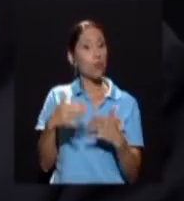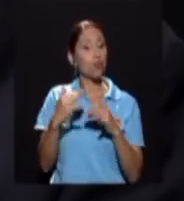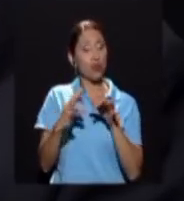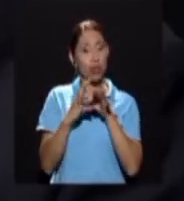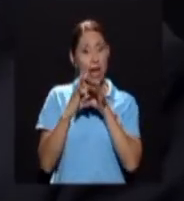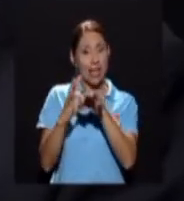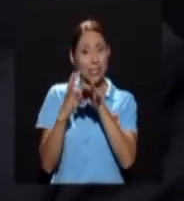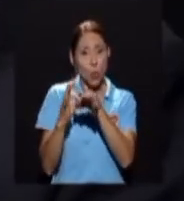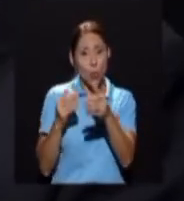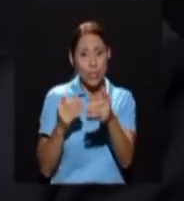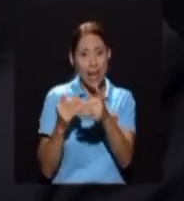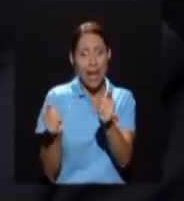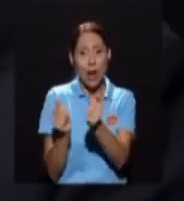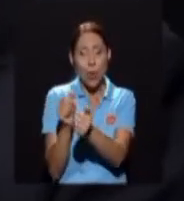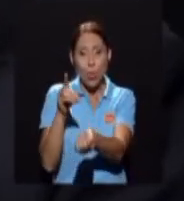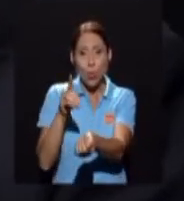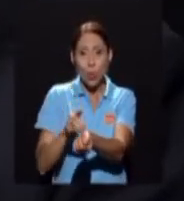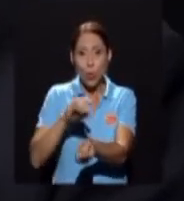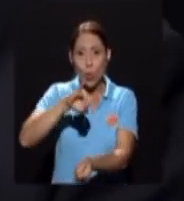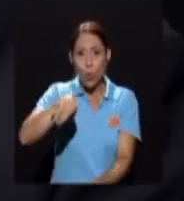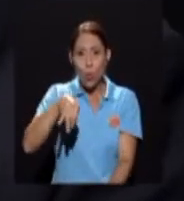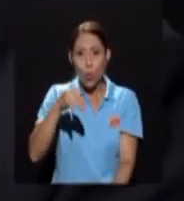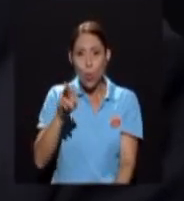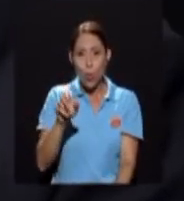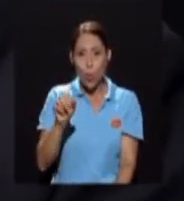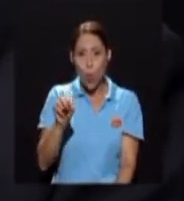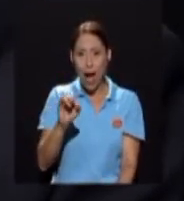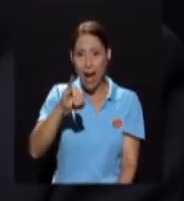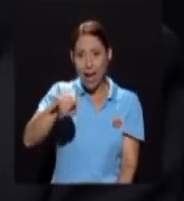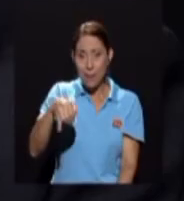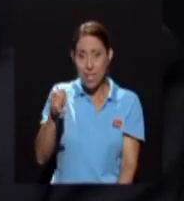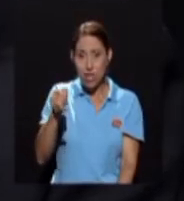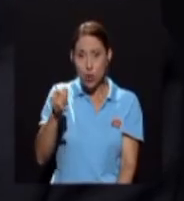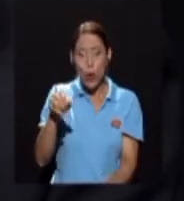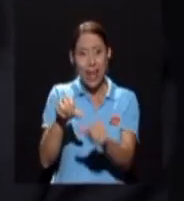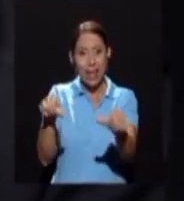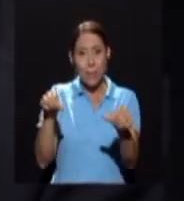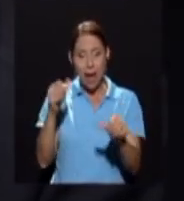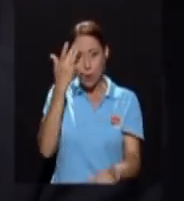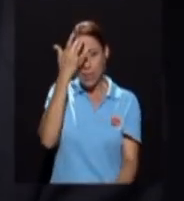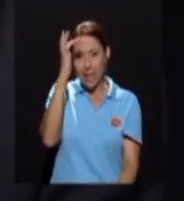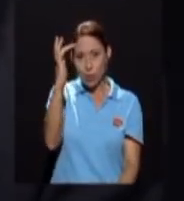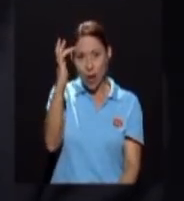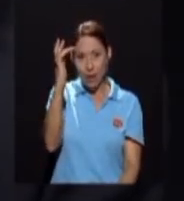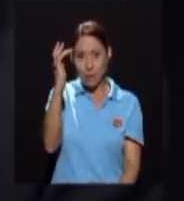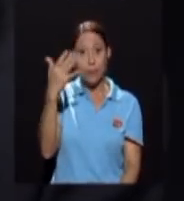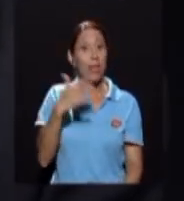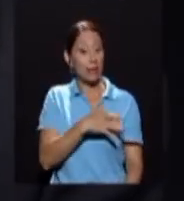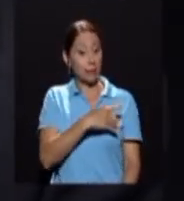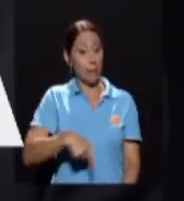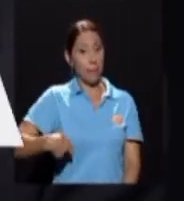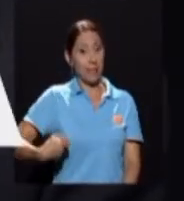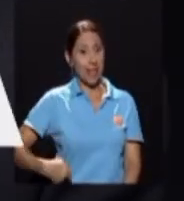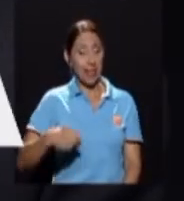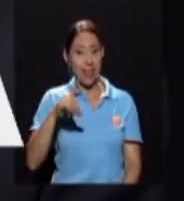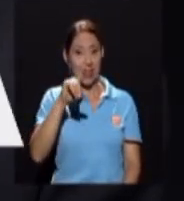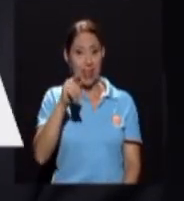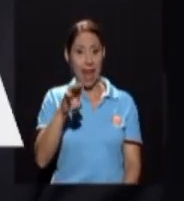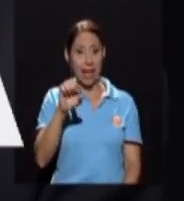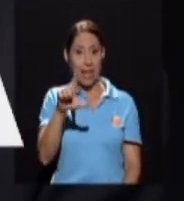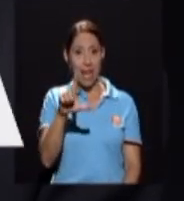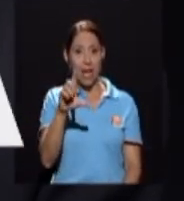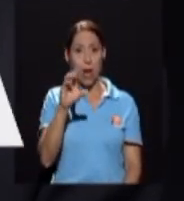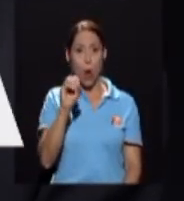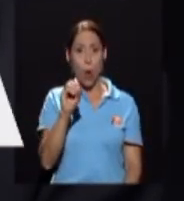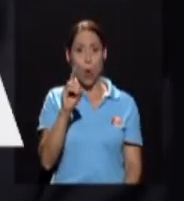Jaramillo en el plano intelectual. Hay una situación muy interesante. Daniel Oduber era un estudioso de madrugada,